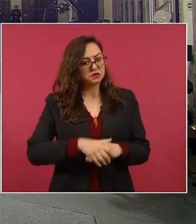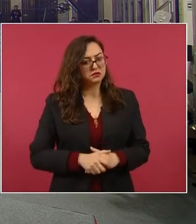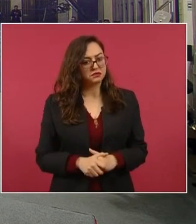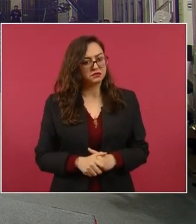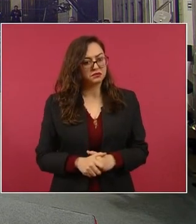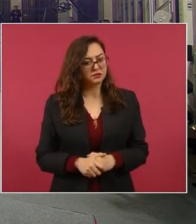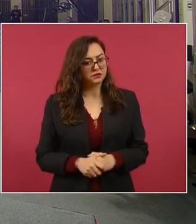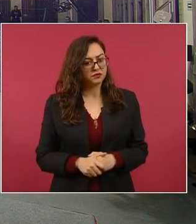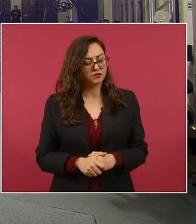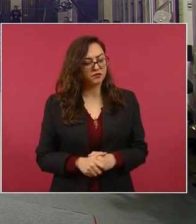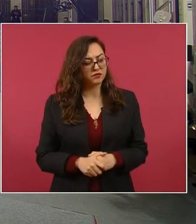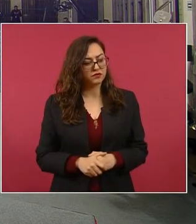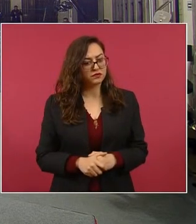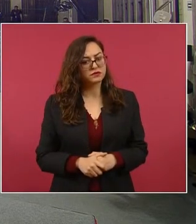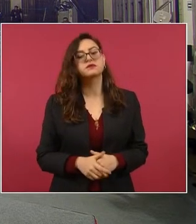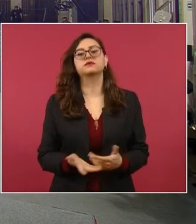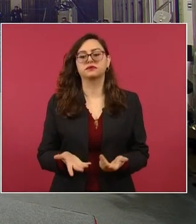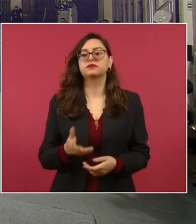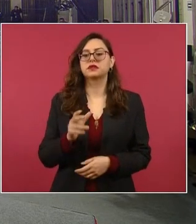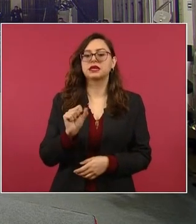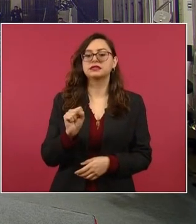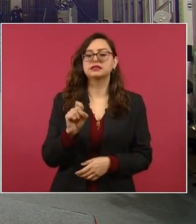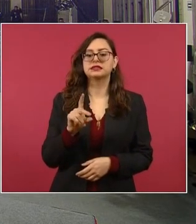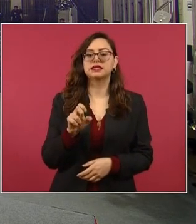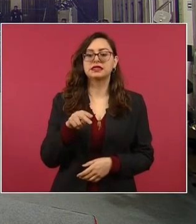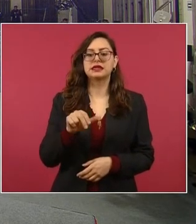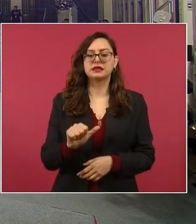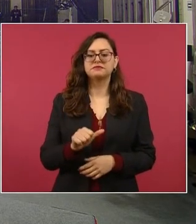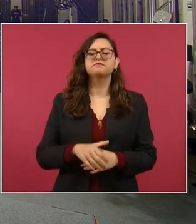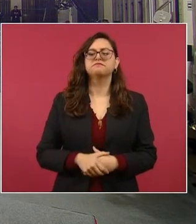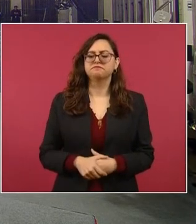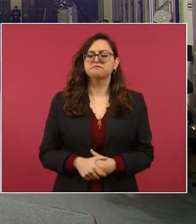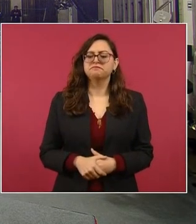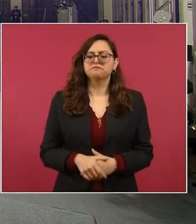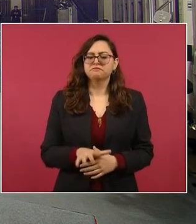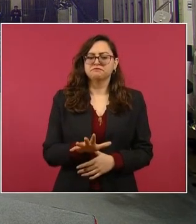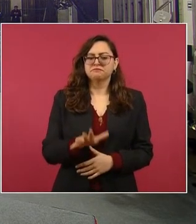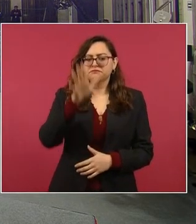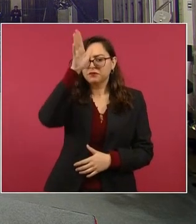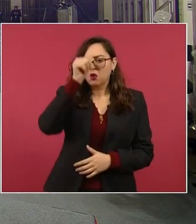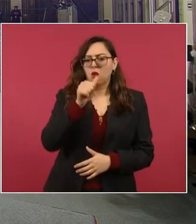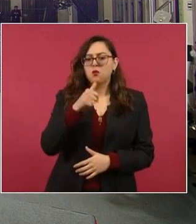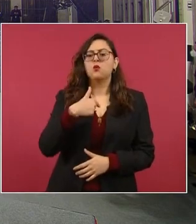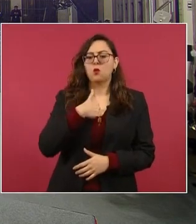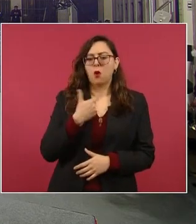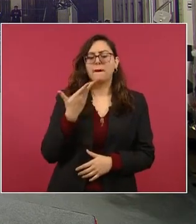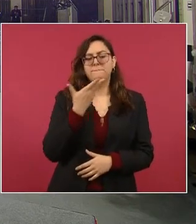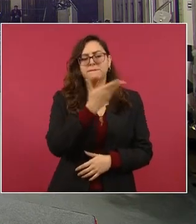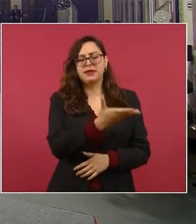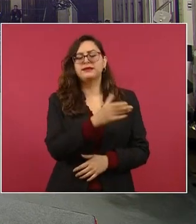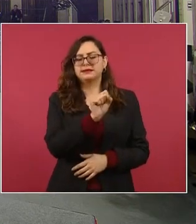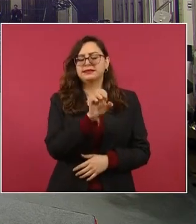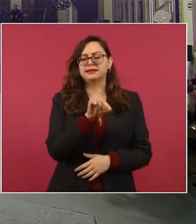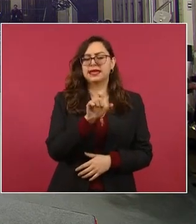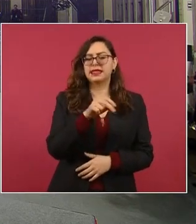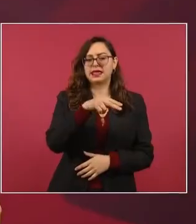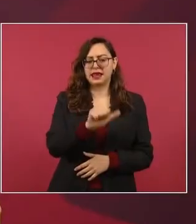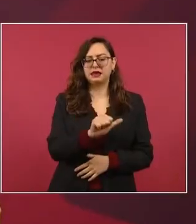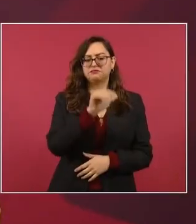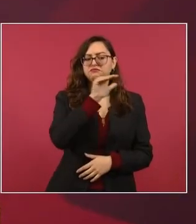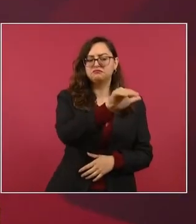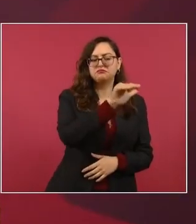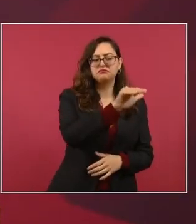Okay. La Secretaría de la Defensa. Bueno, le vamos a pedir a la Secretaría de la Defensa que nos informe el día de hoy.